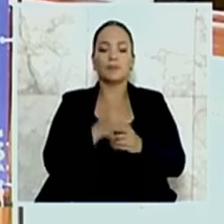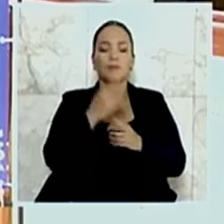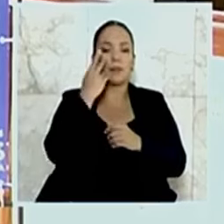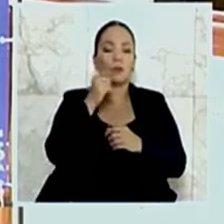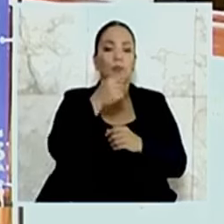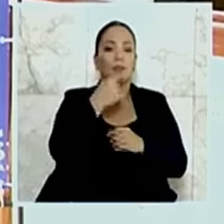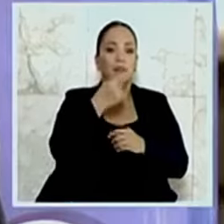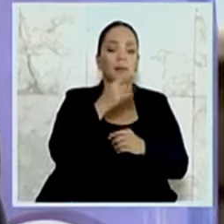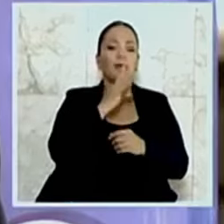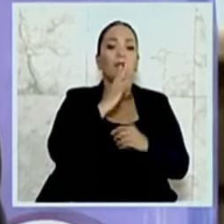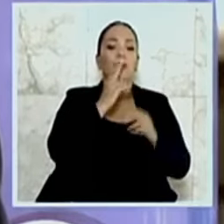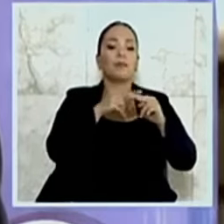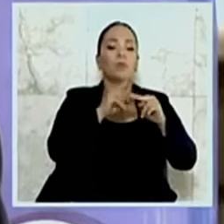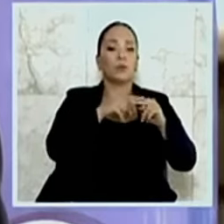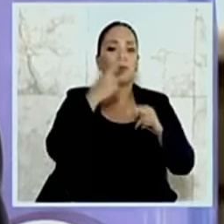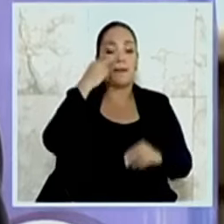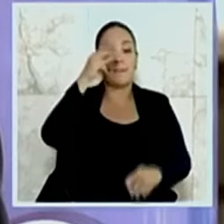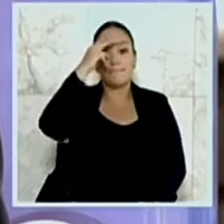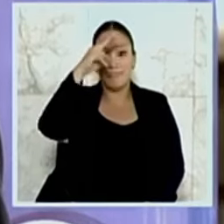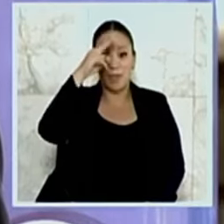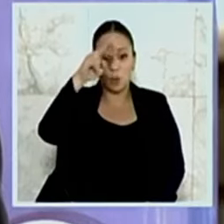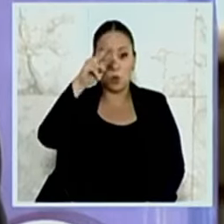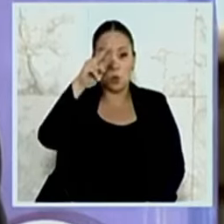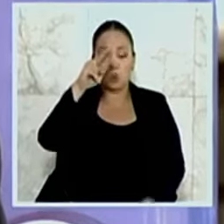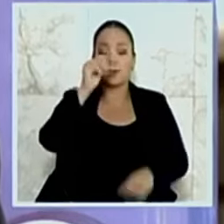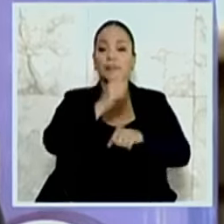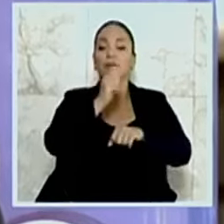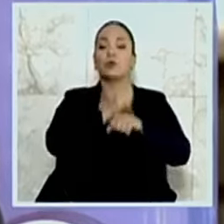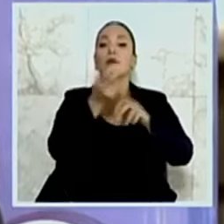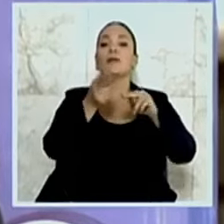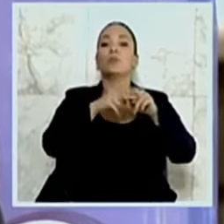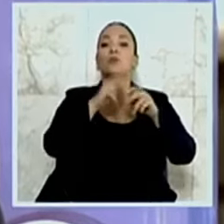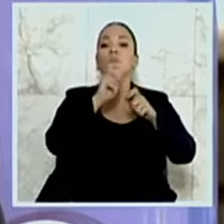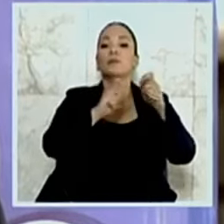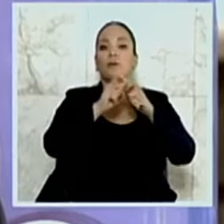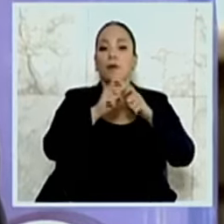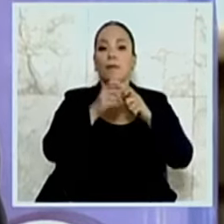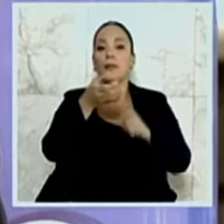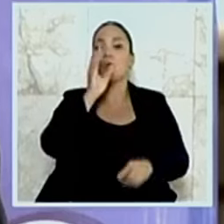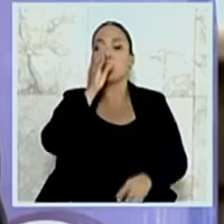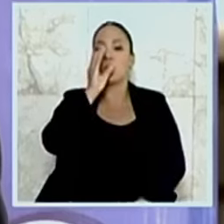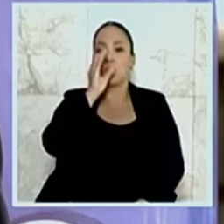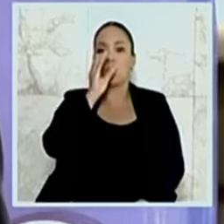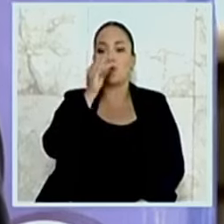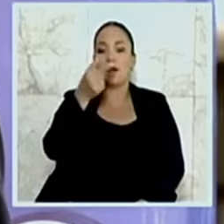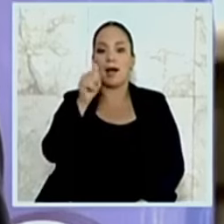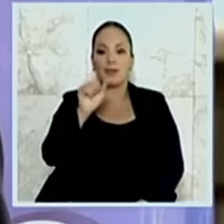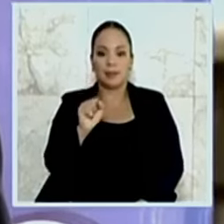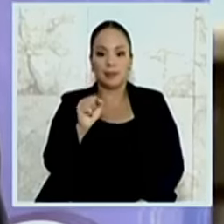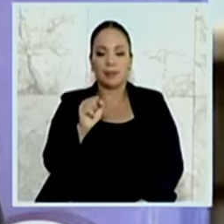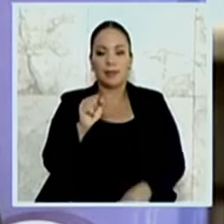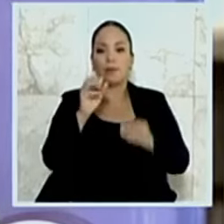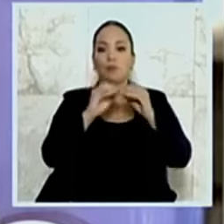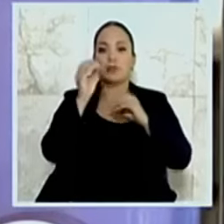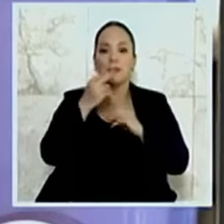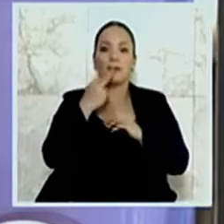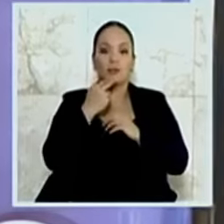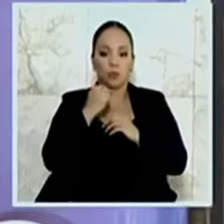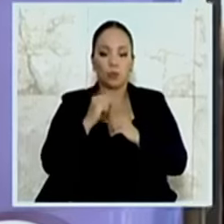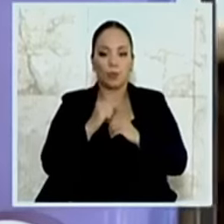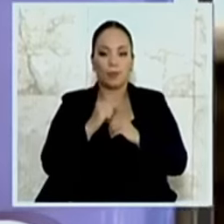ese apartado. No, pero vamos a ver, ahí para acelerar la conferencia. Vea, usted habla de los